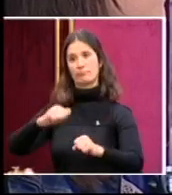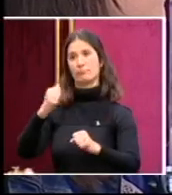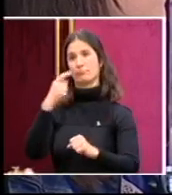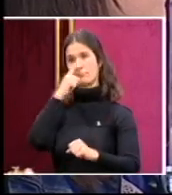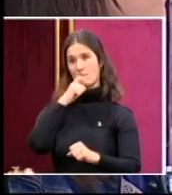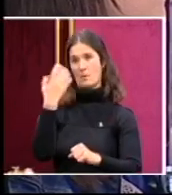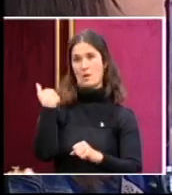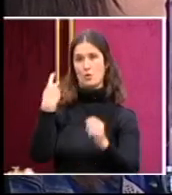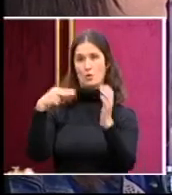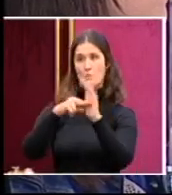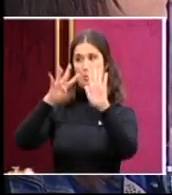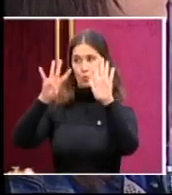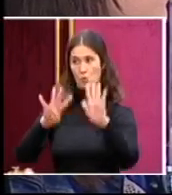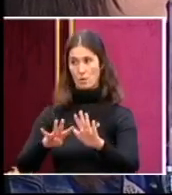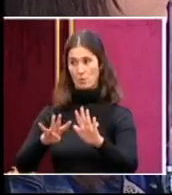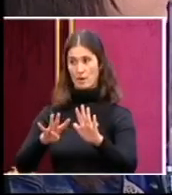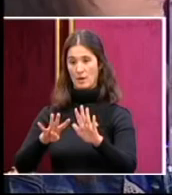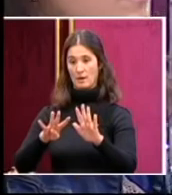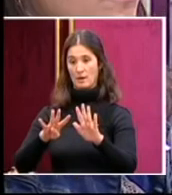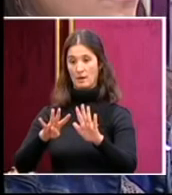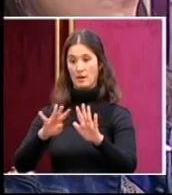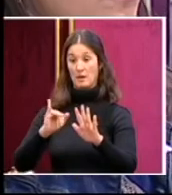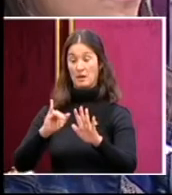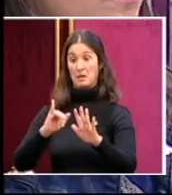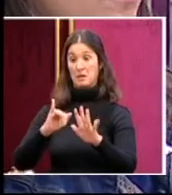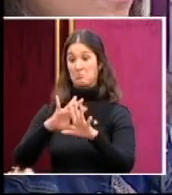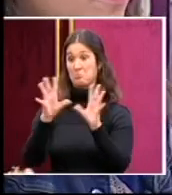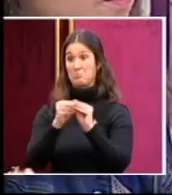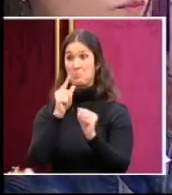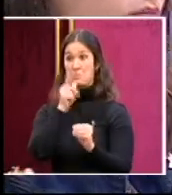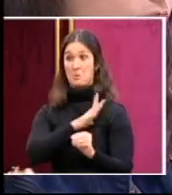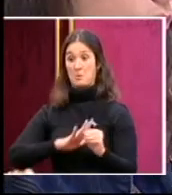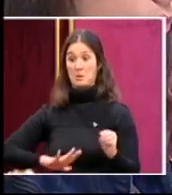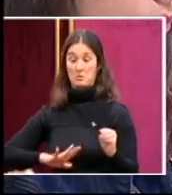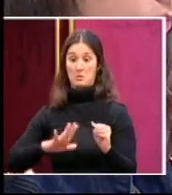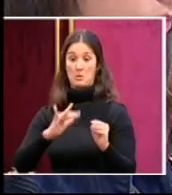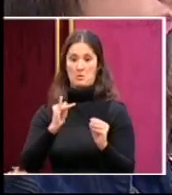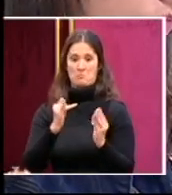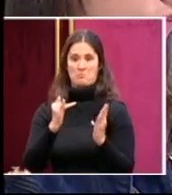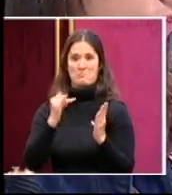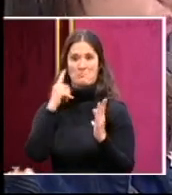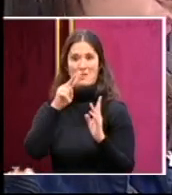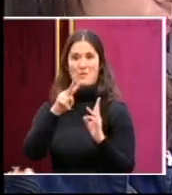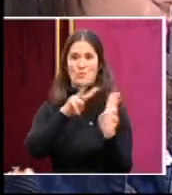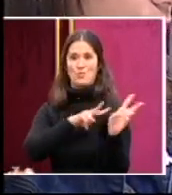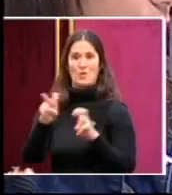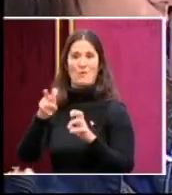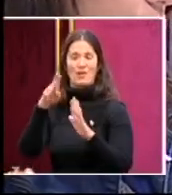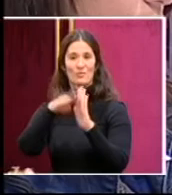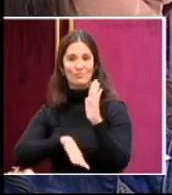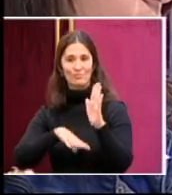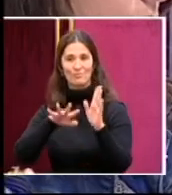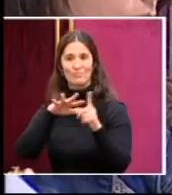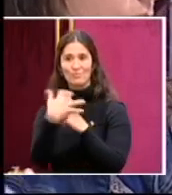año 2009 y tal y como está previsto y teniendo en cuenta los nuevos condicionantes